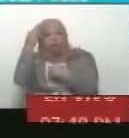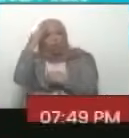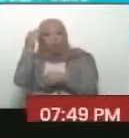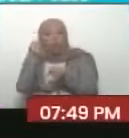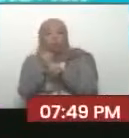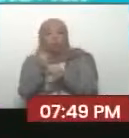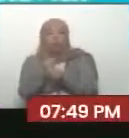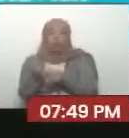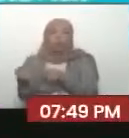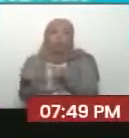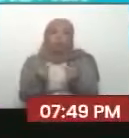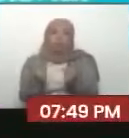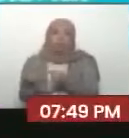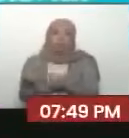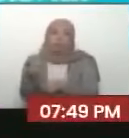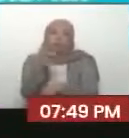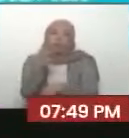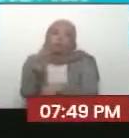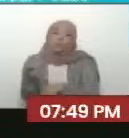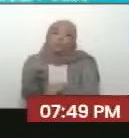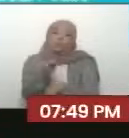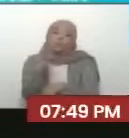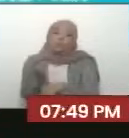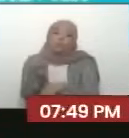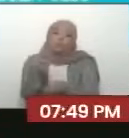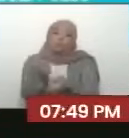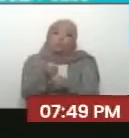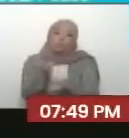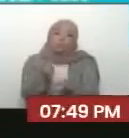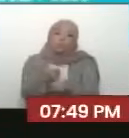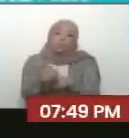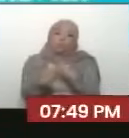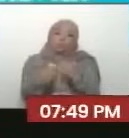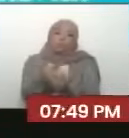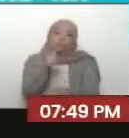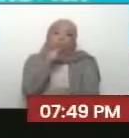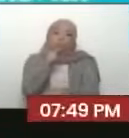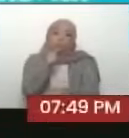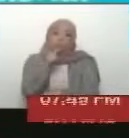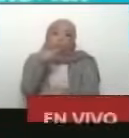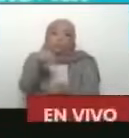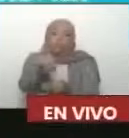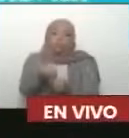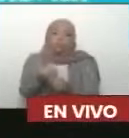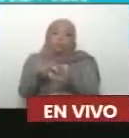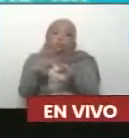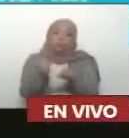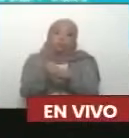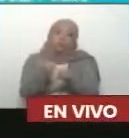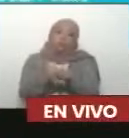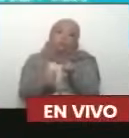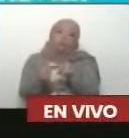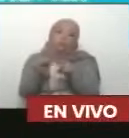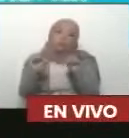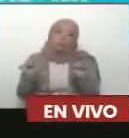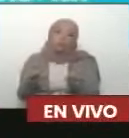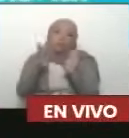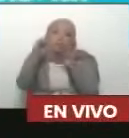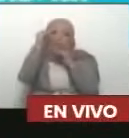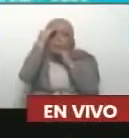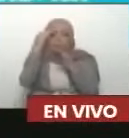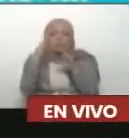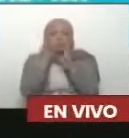persecución. Y buscamos todos los antivirales, todas las medicinas. Creamos el sistema de atención a la